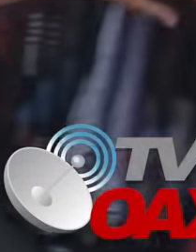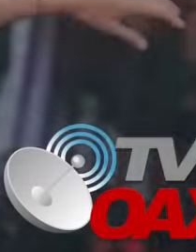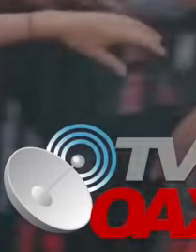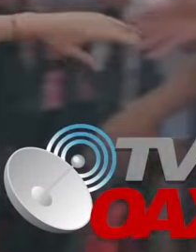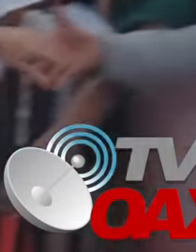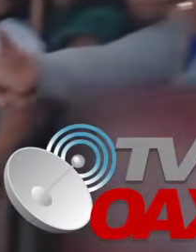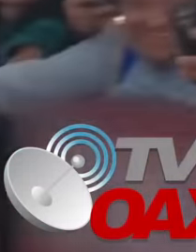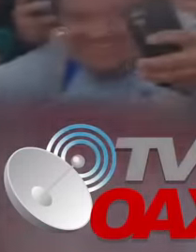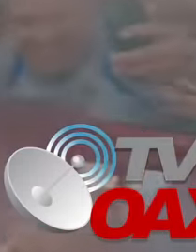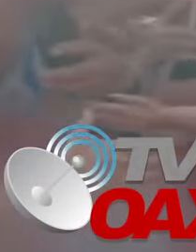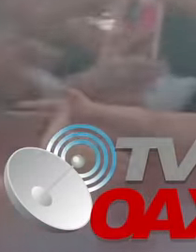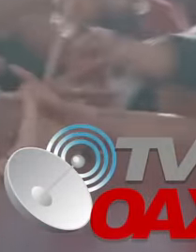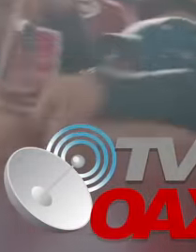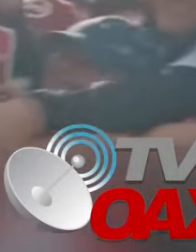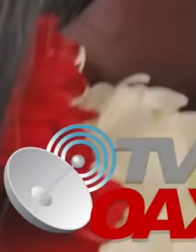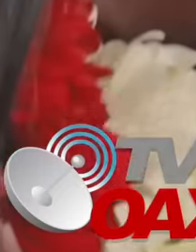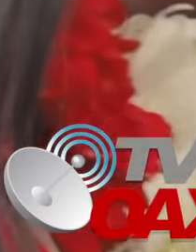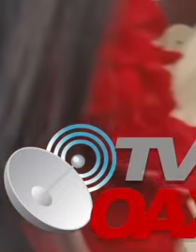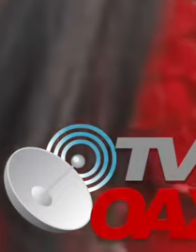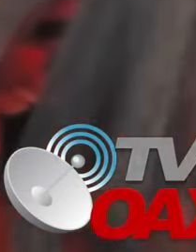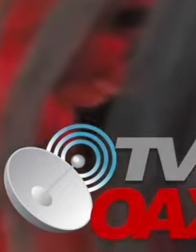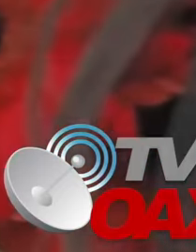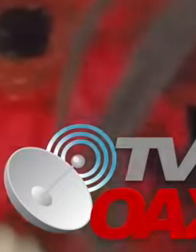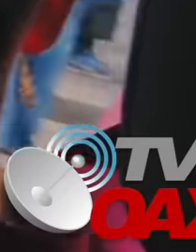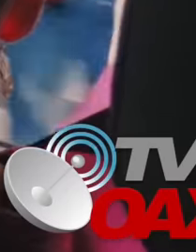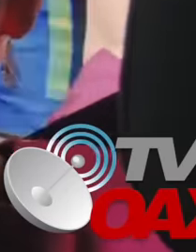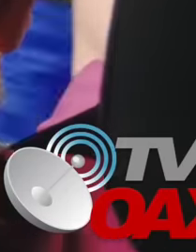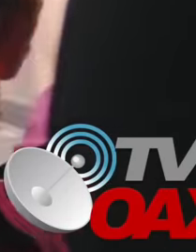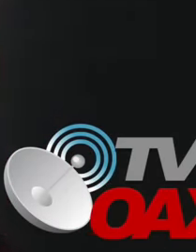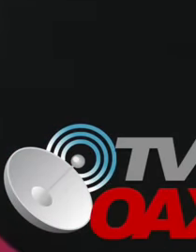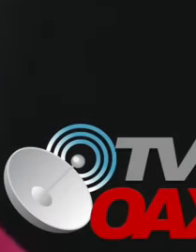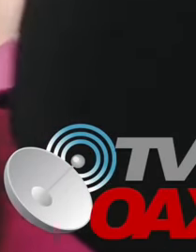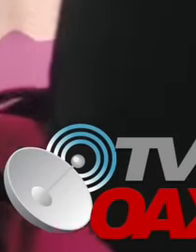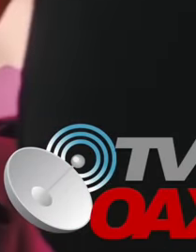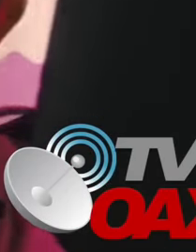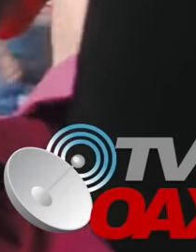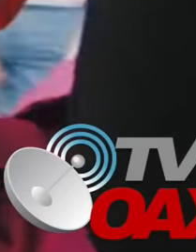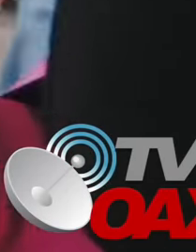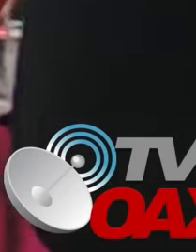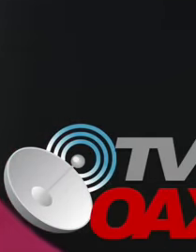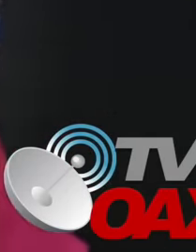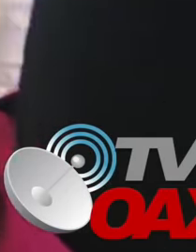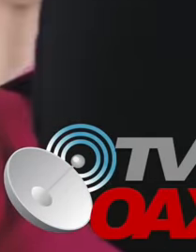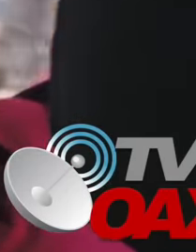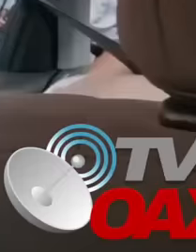y seguir con los proyectos que benefician al pueblo de México.